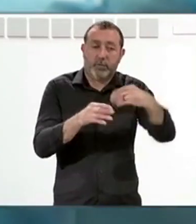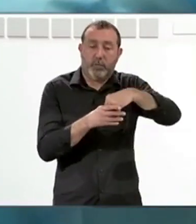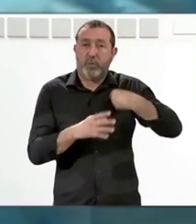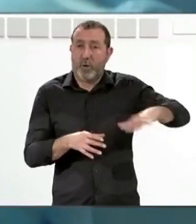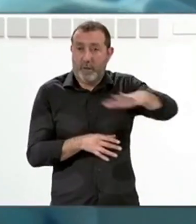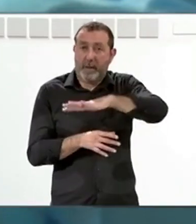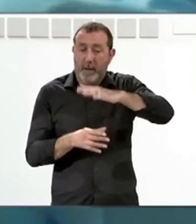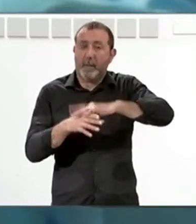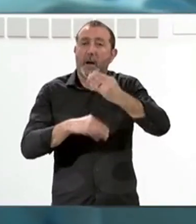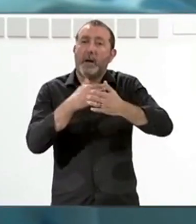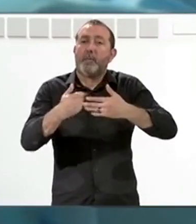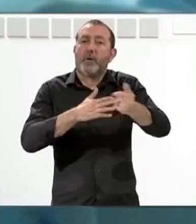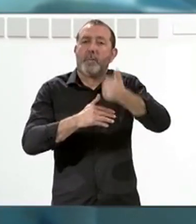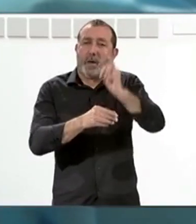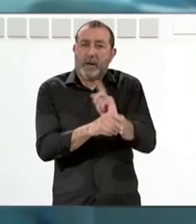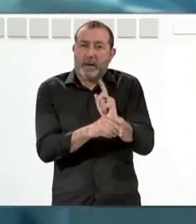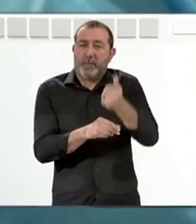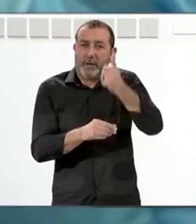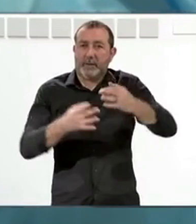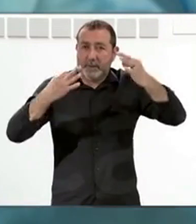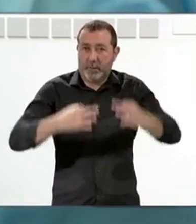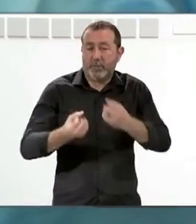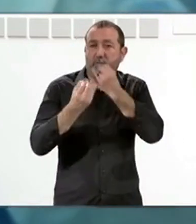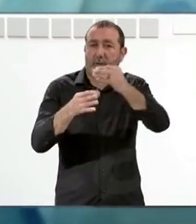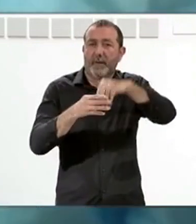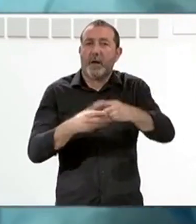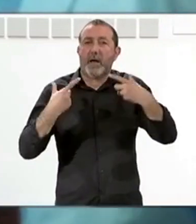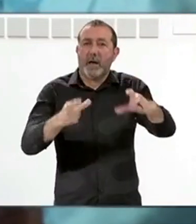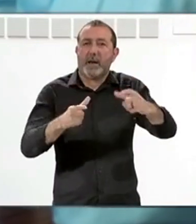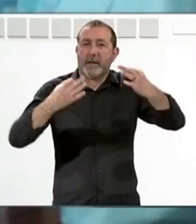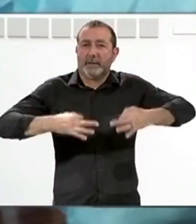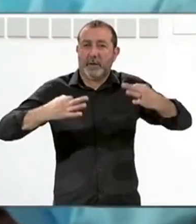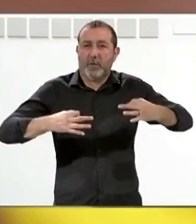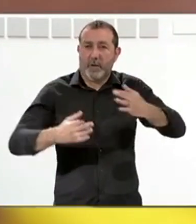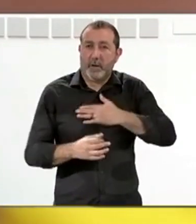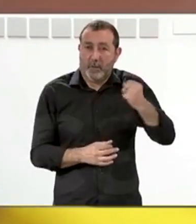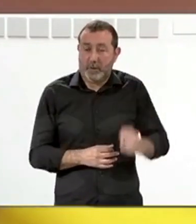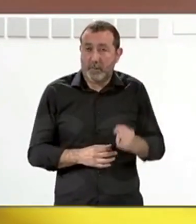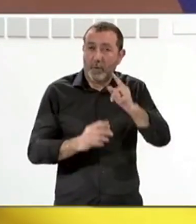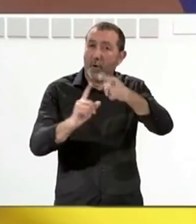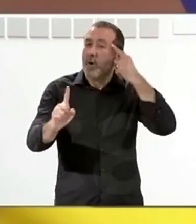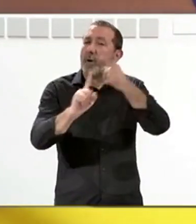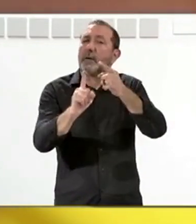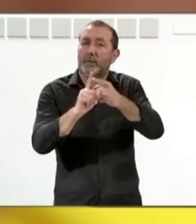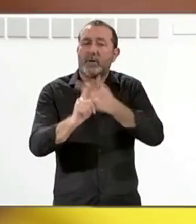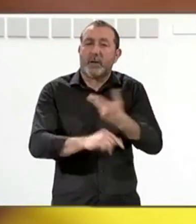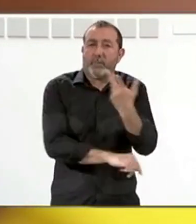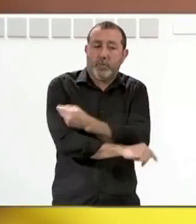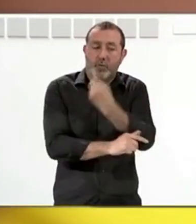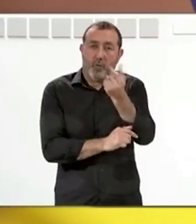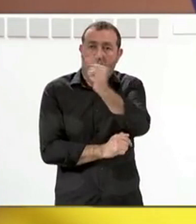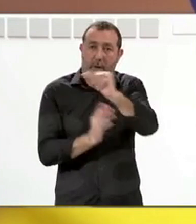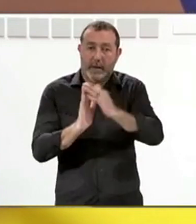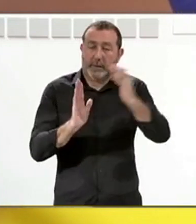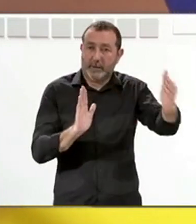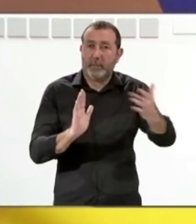policiales para que el procedimiento sea rápido y seguro, afirman desde el área de seguridad del ayuntamiento. La intención es vacunarles en 7 días, para